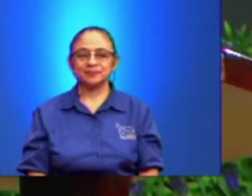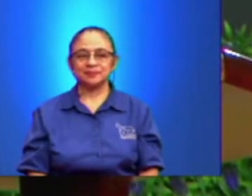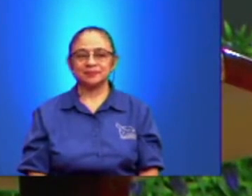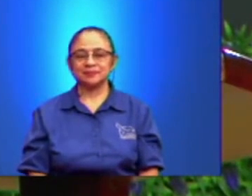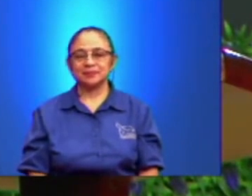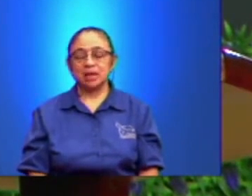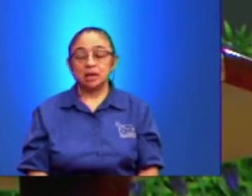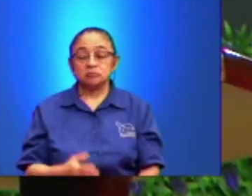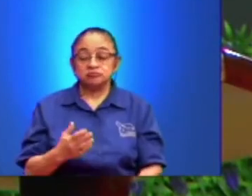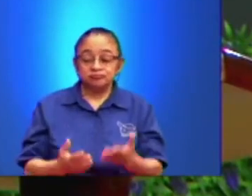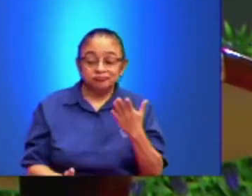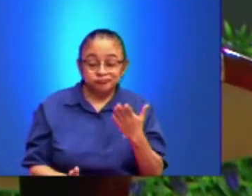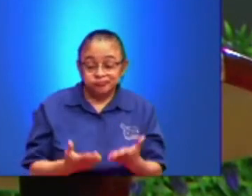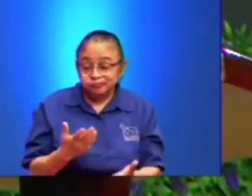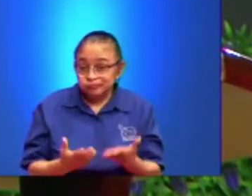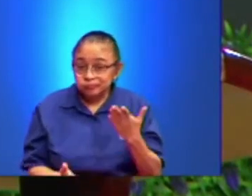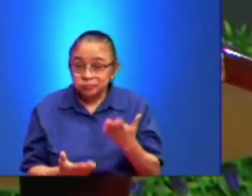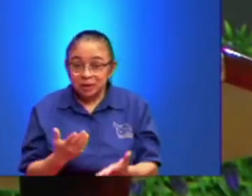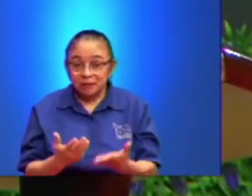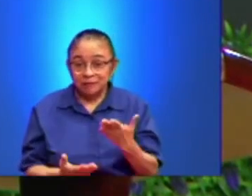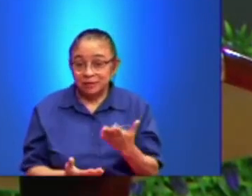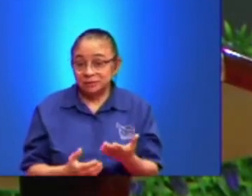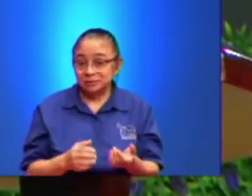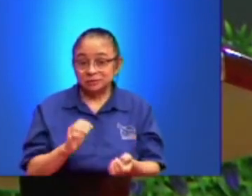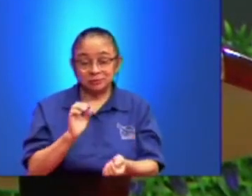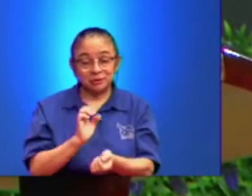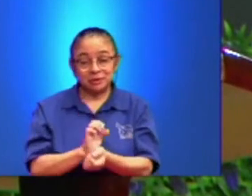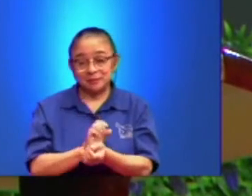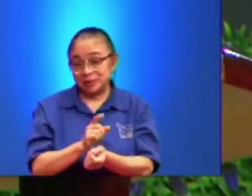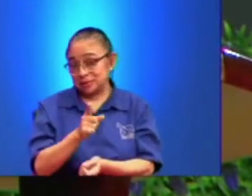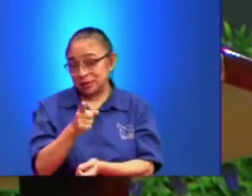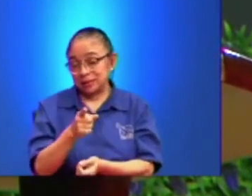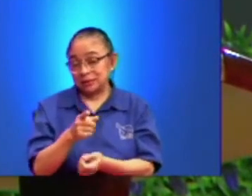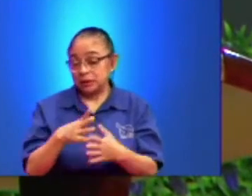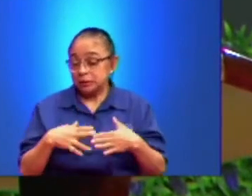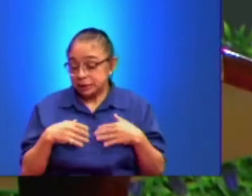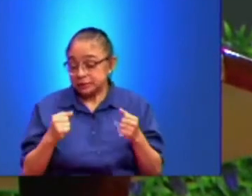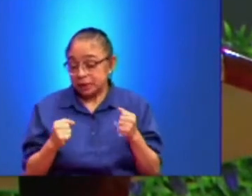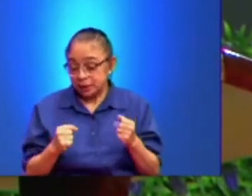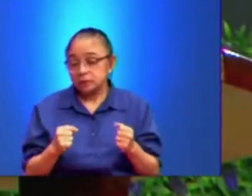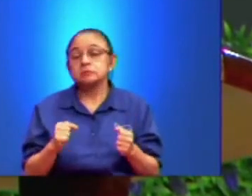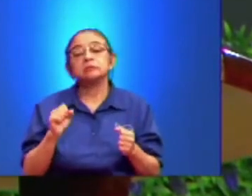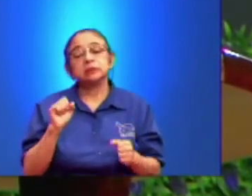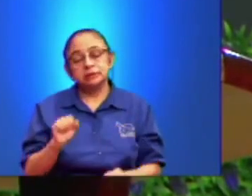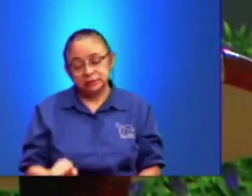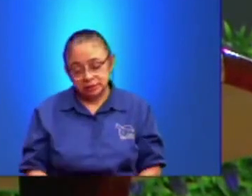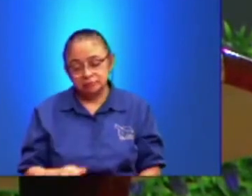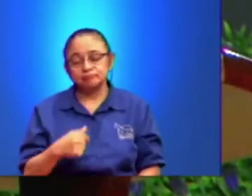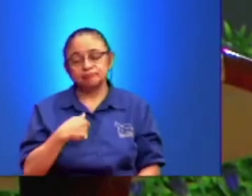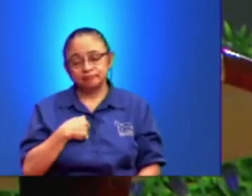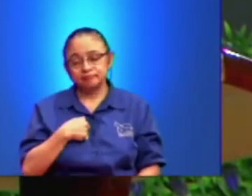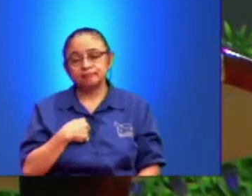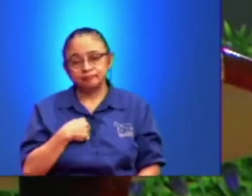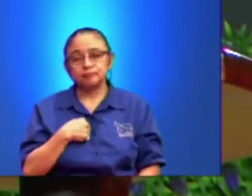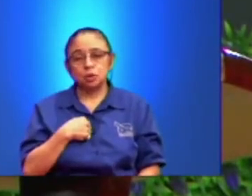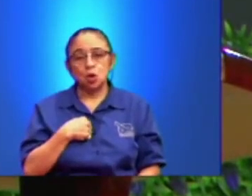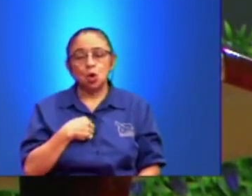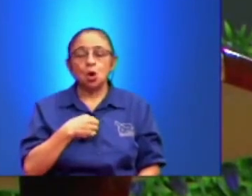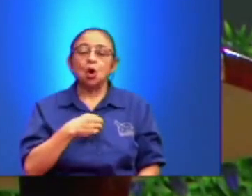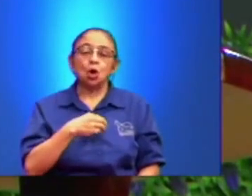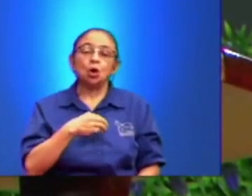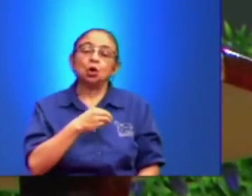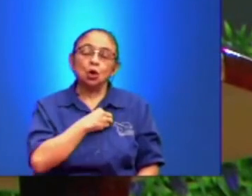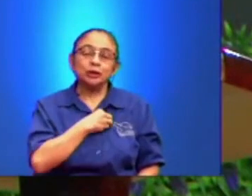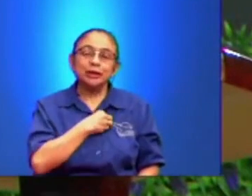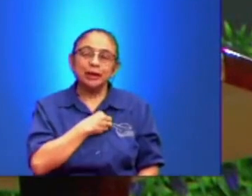y tal vez vienes con la esperanza en estas santas en el señor me sanas y primero dios que si los anhelos